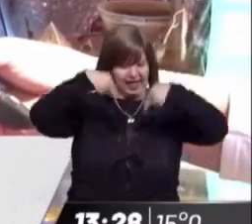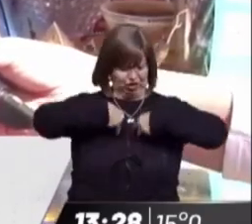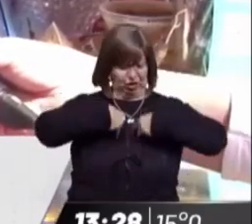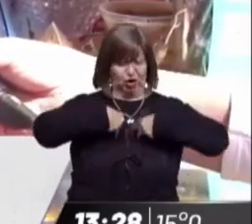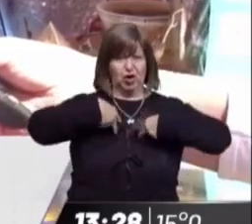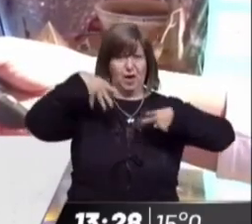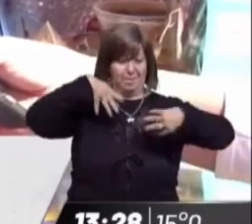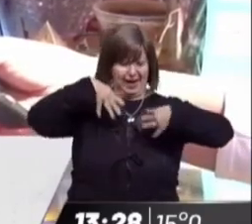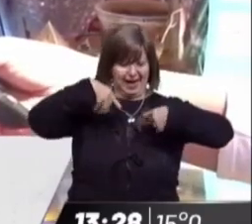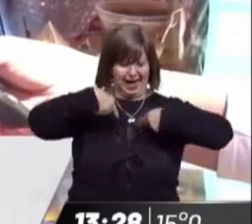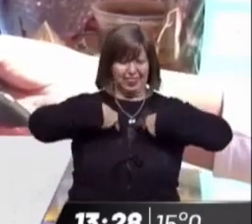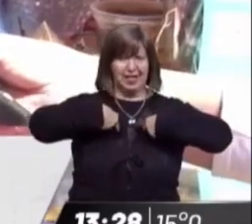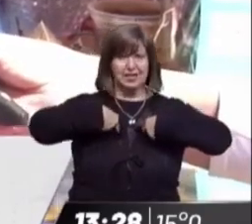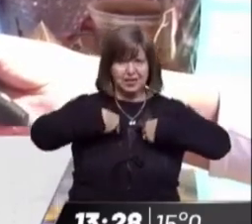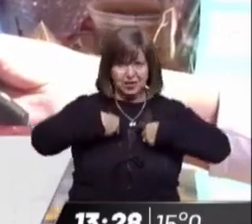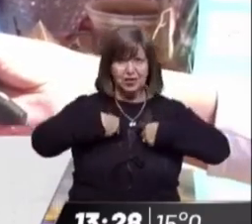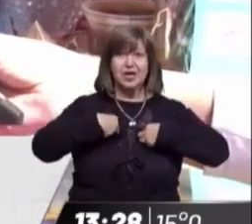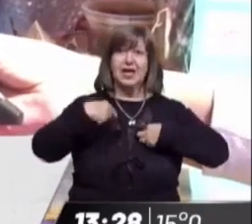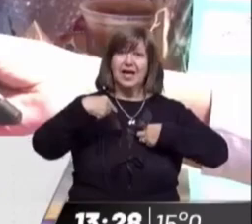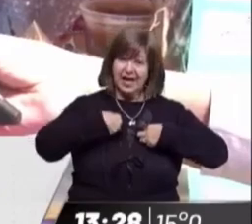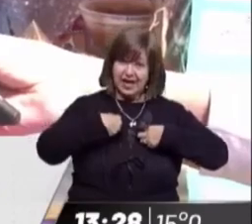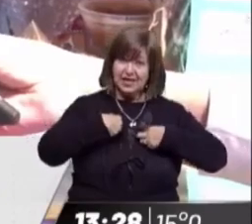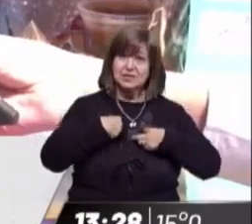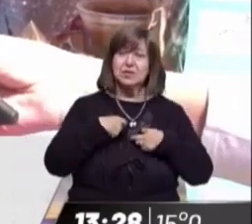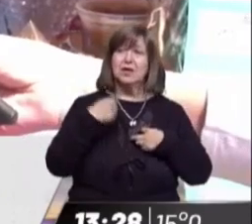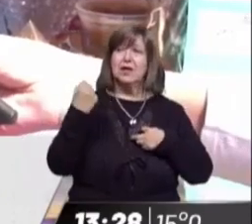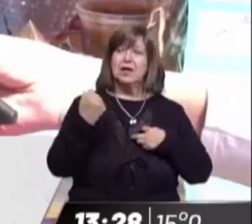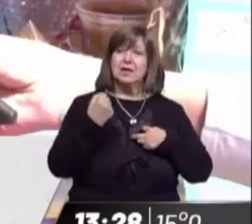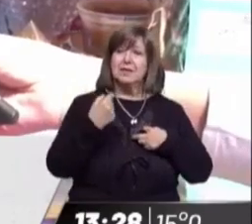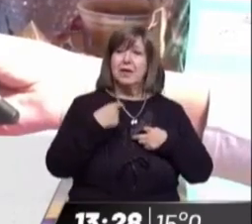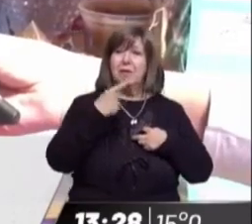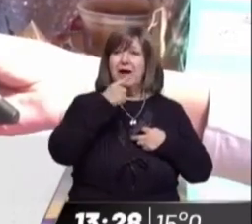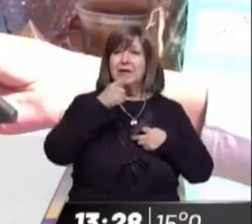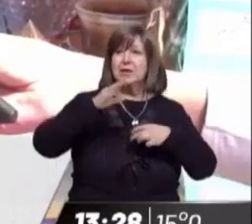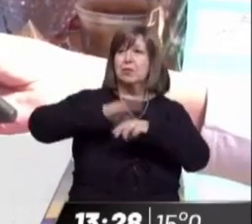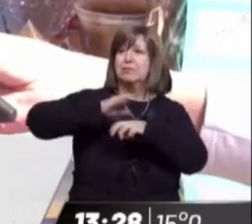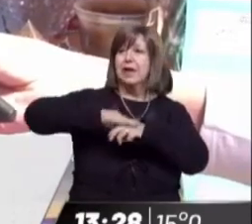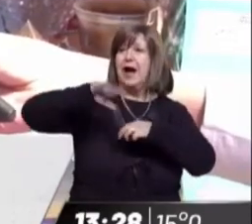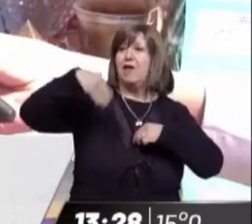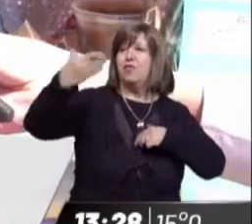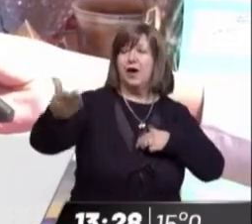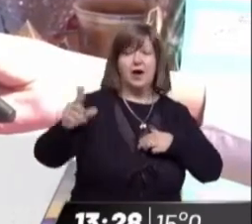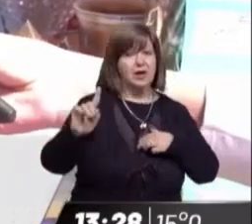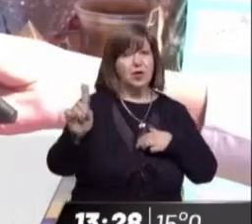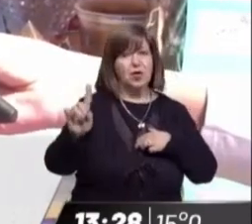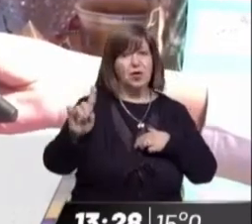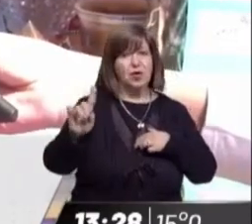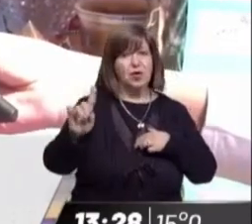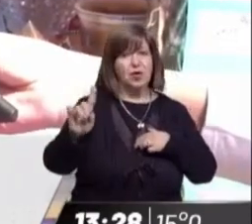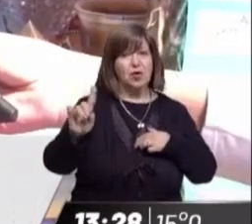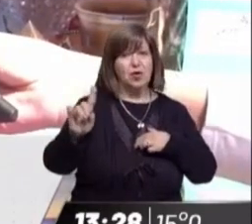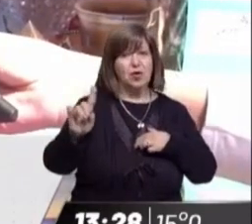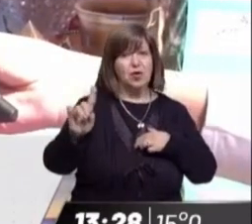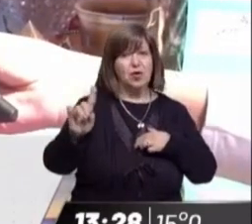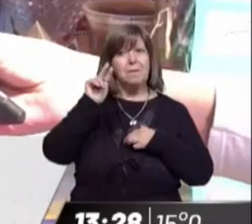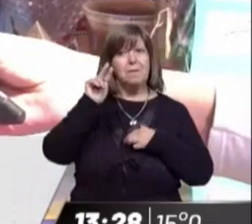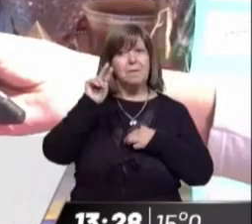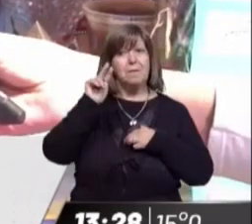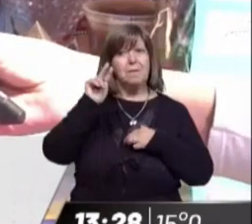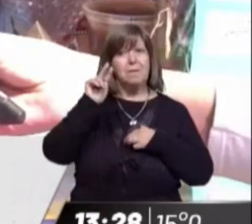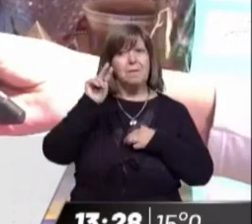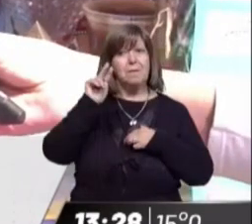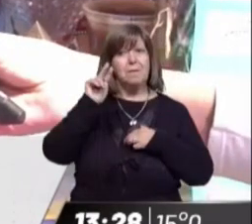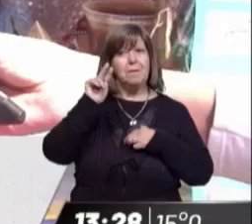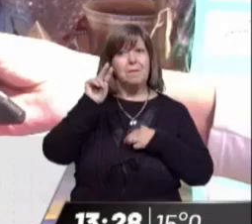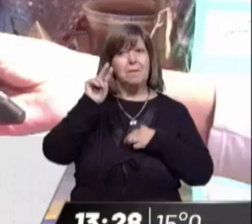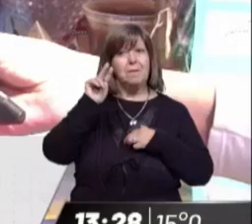interna Y eso lo anexamos a cosas externas y eso es porque no nos detenemos a prestarnos atención